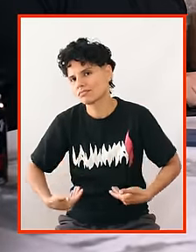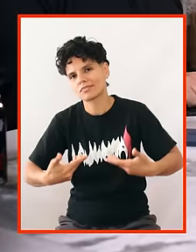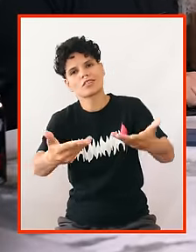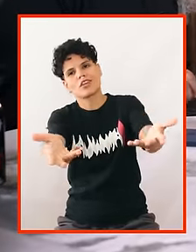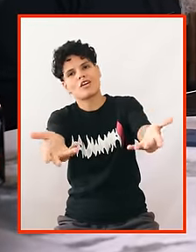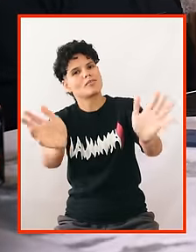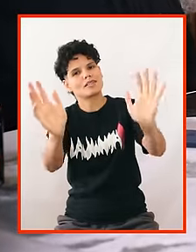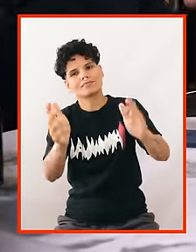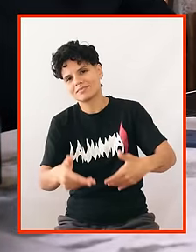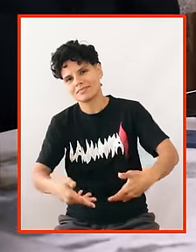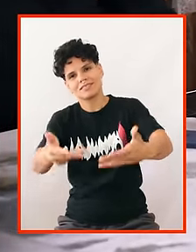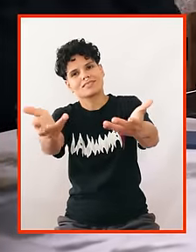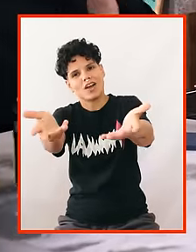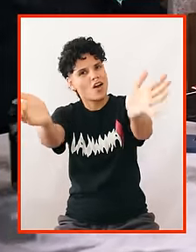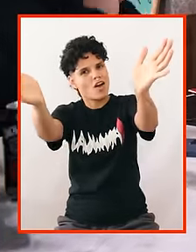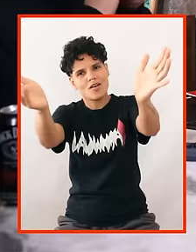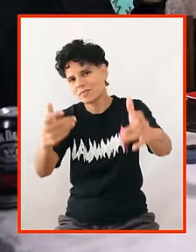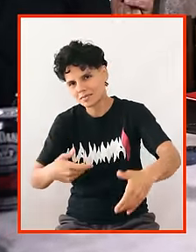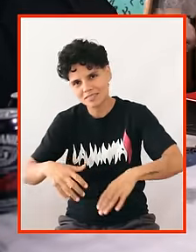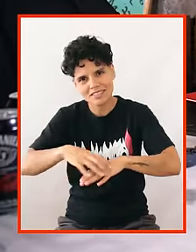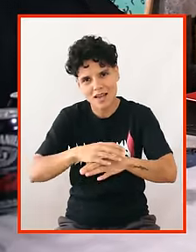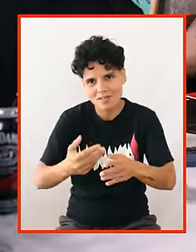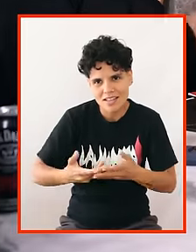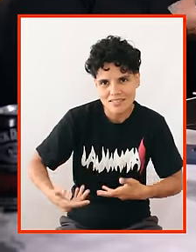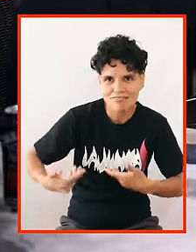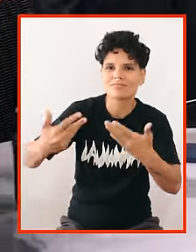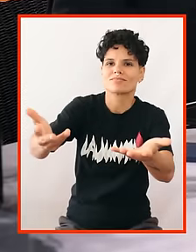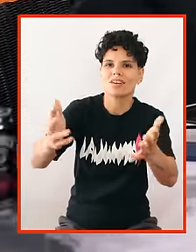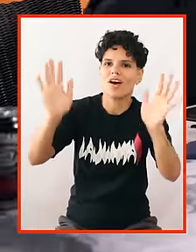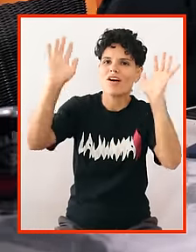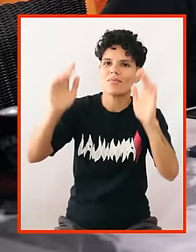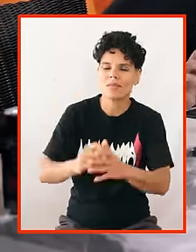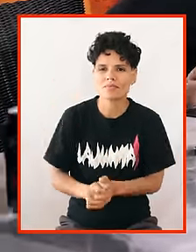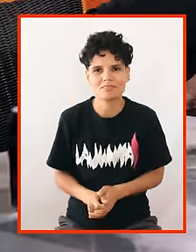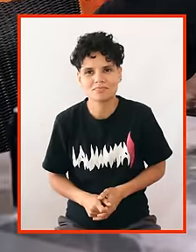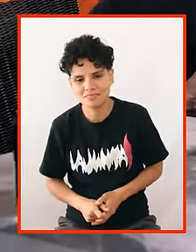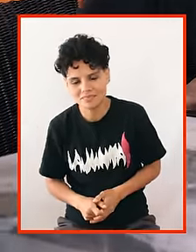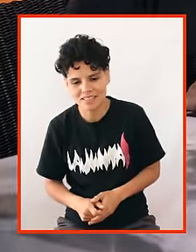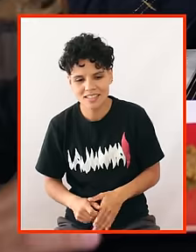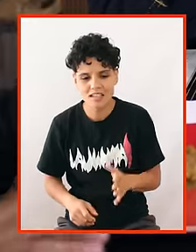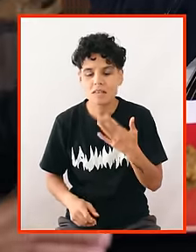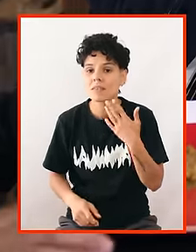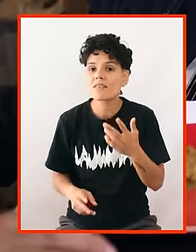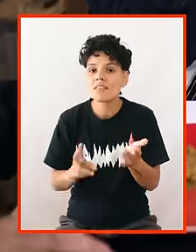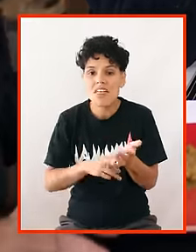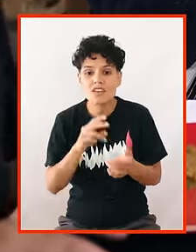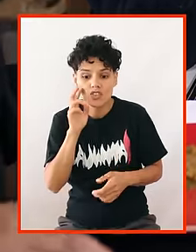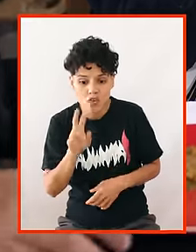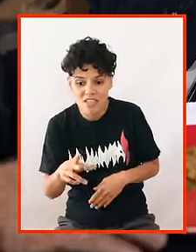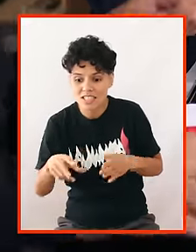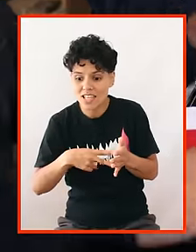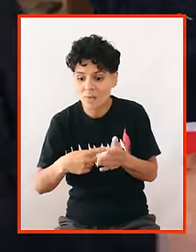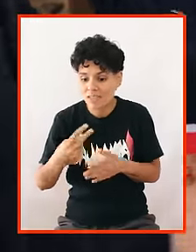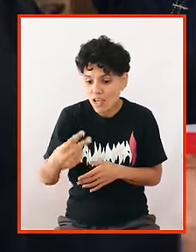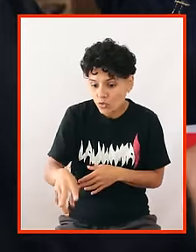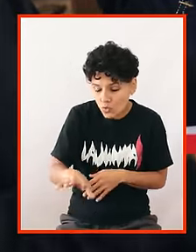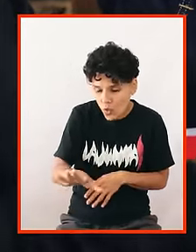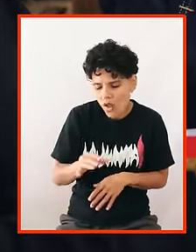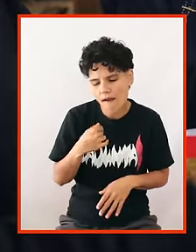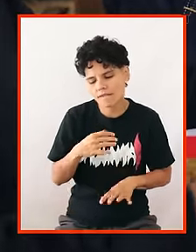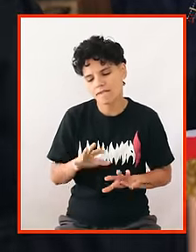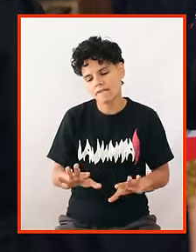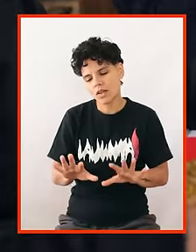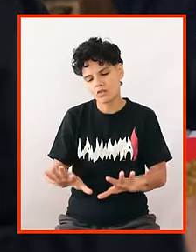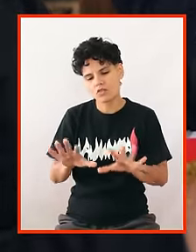por favor. No faltaba más. De la carne, de un par de huevos. No, la verdad es que a mí me gustaron las zapatillas que él